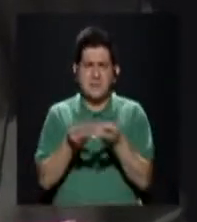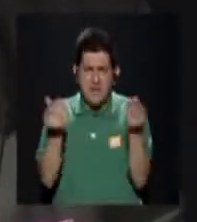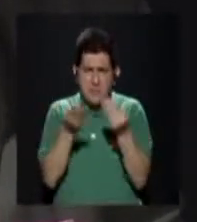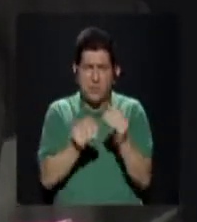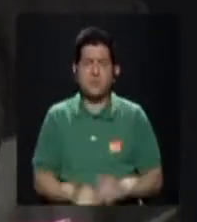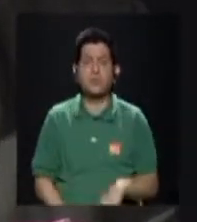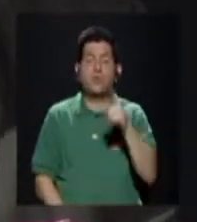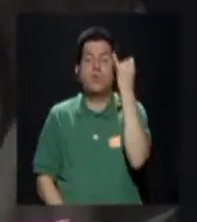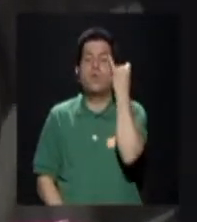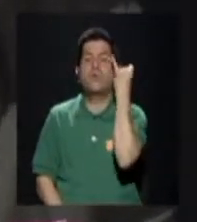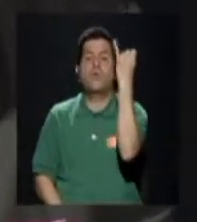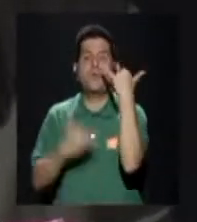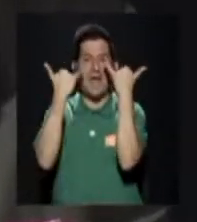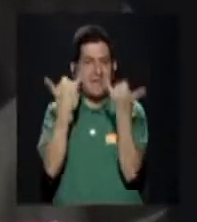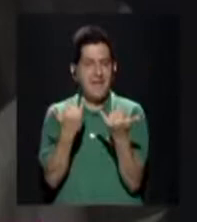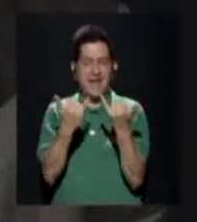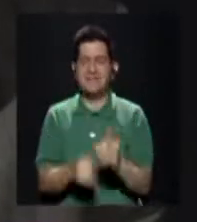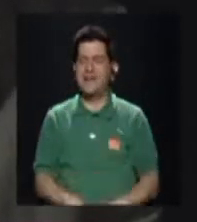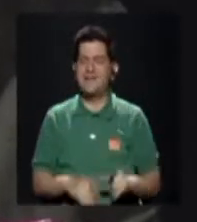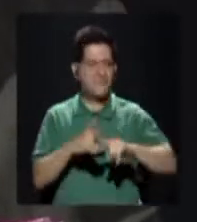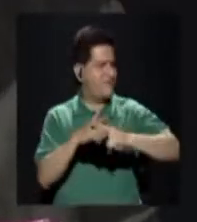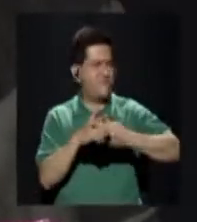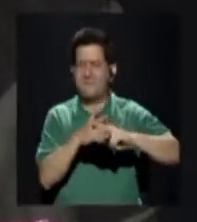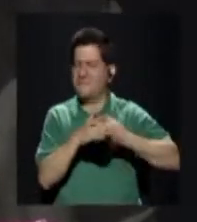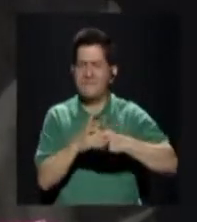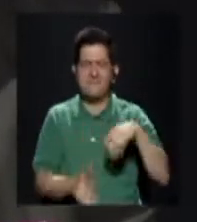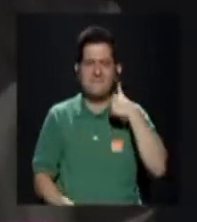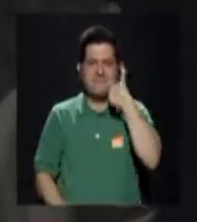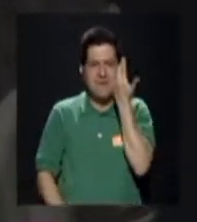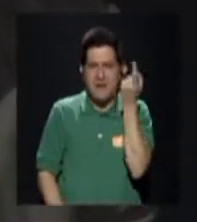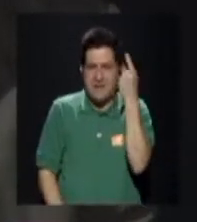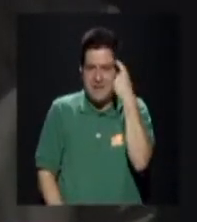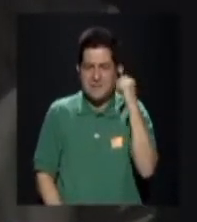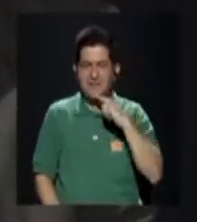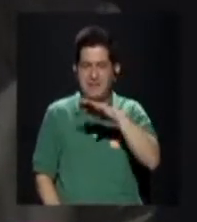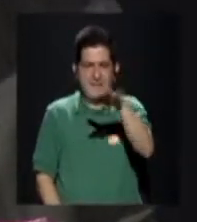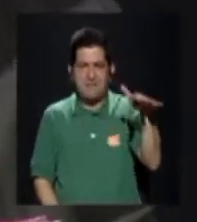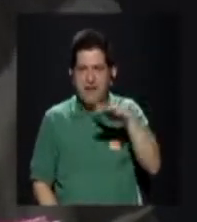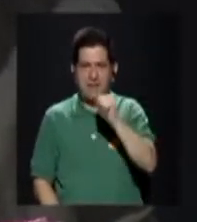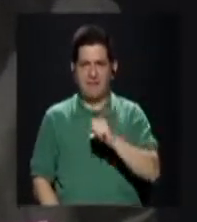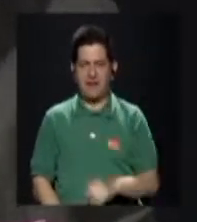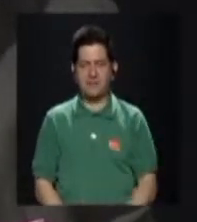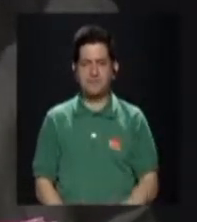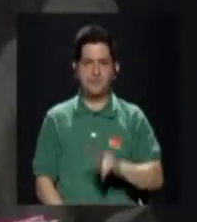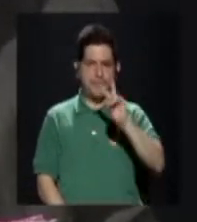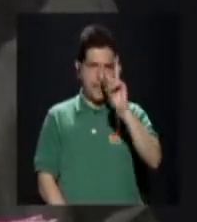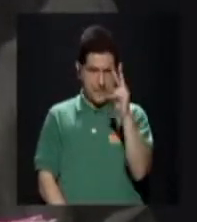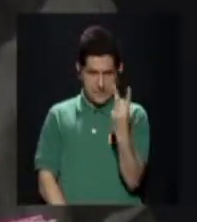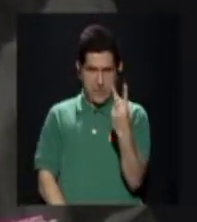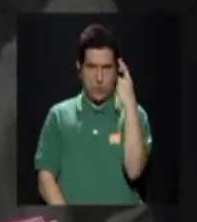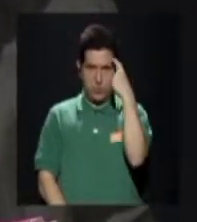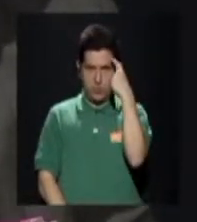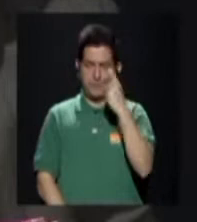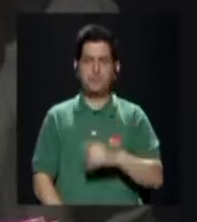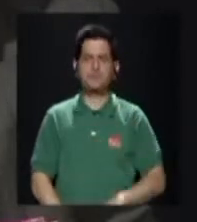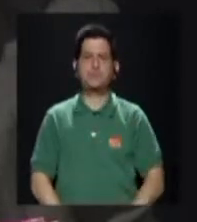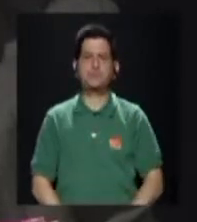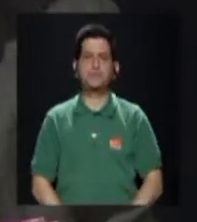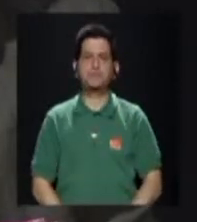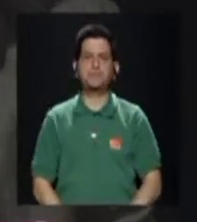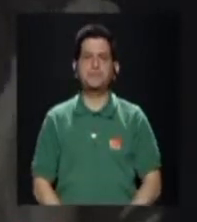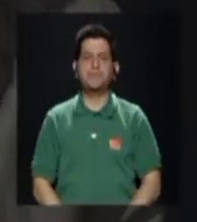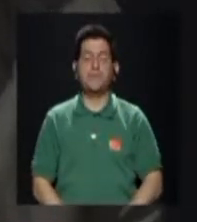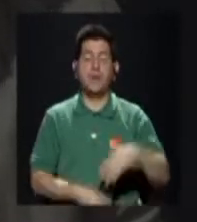de expectativas que ya no se estaba ajustando tan fácilmente con la realidad. Lo segundo que podríamos pensar es que hay